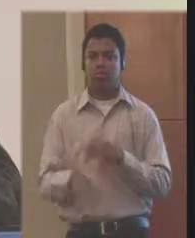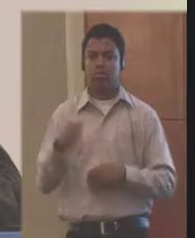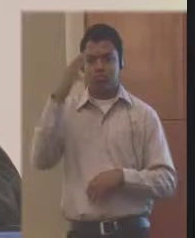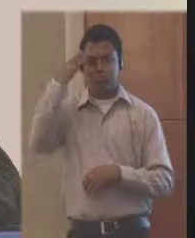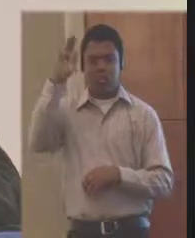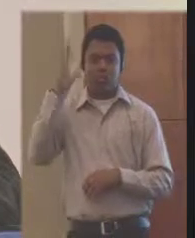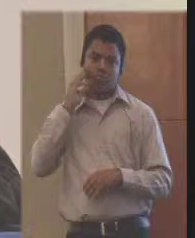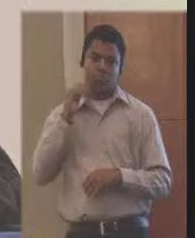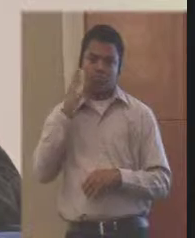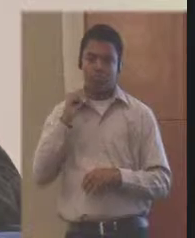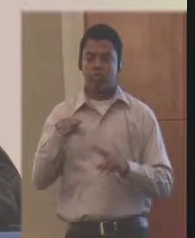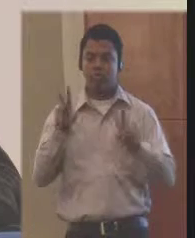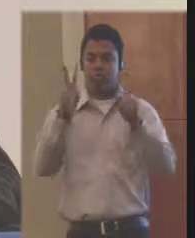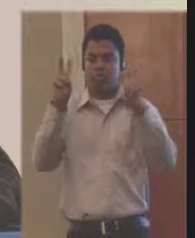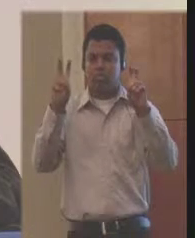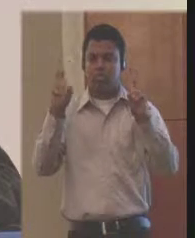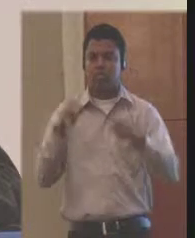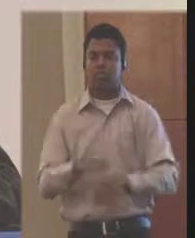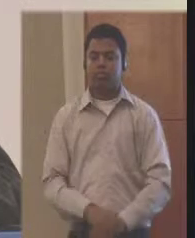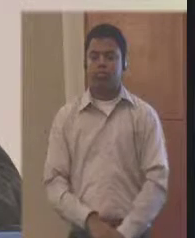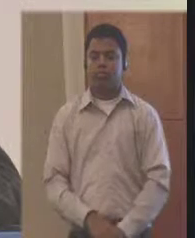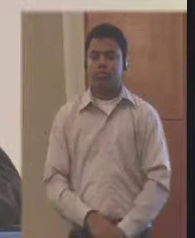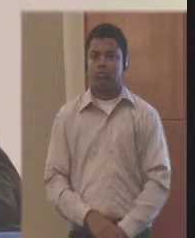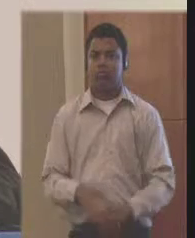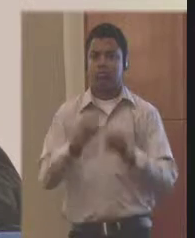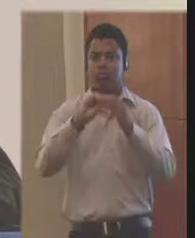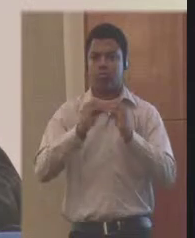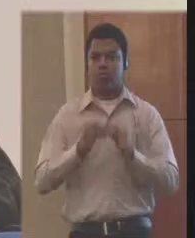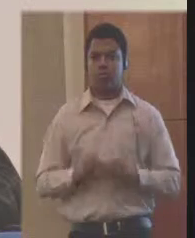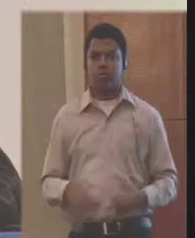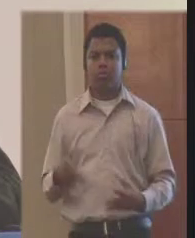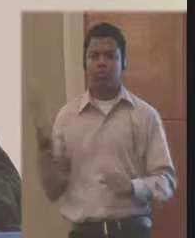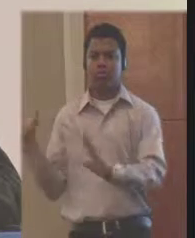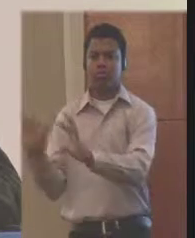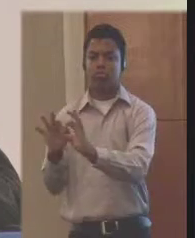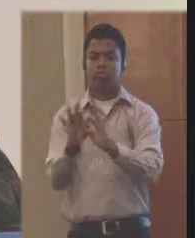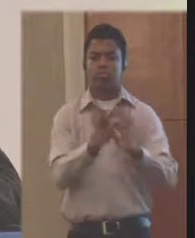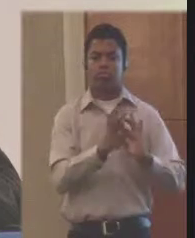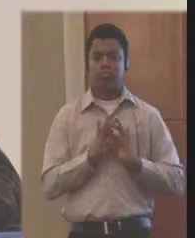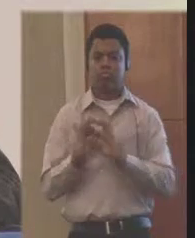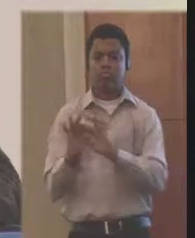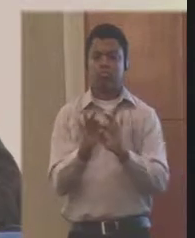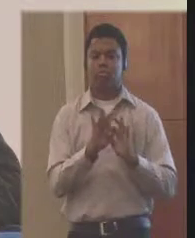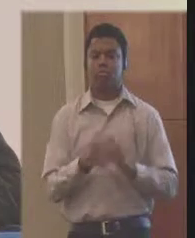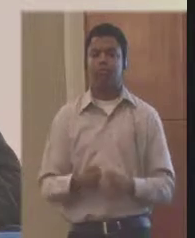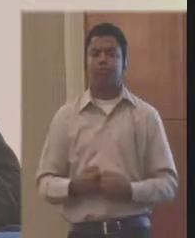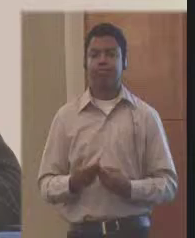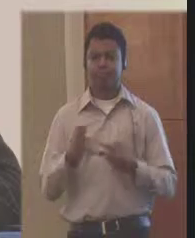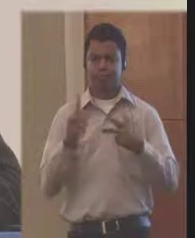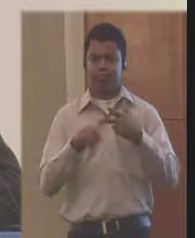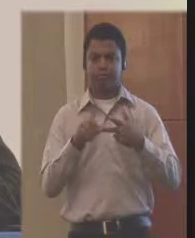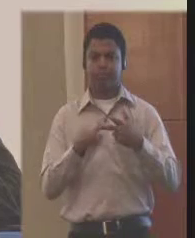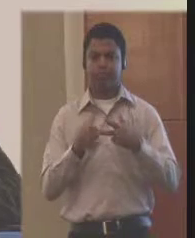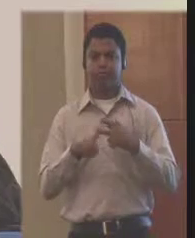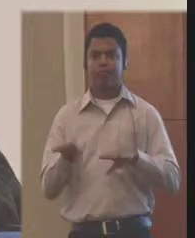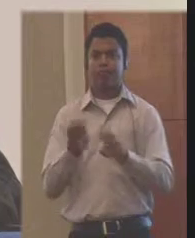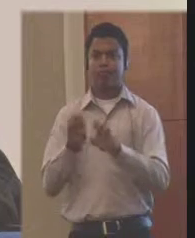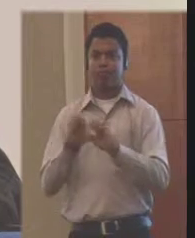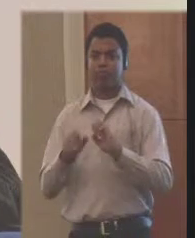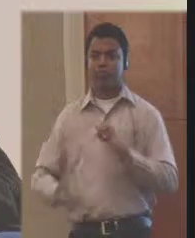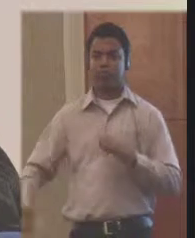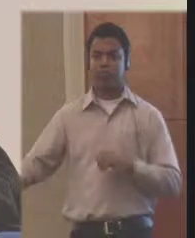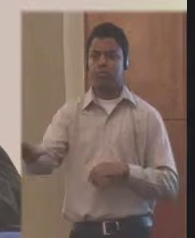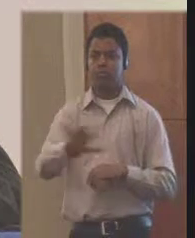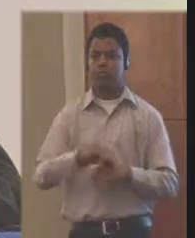de la formación de alianzas. Tercero, el sector empresarial en muchas ocasiones está dispuesto y